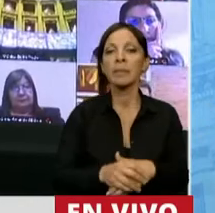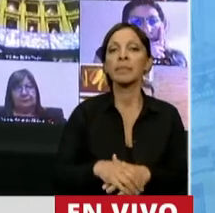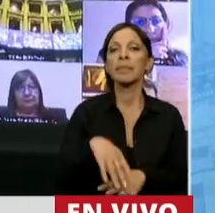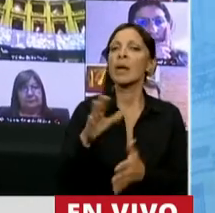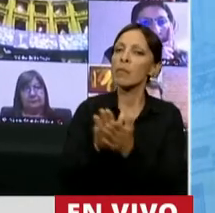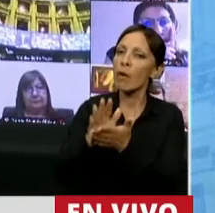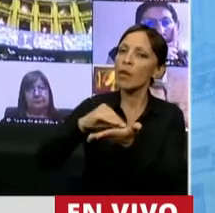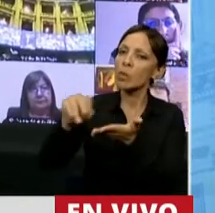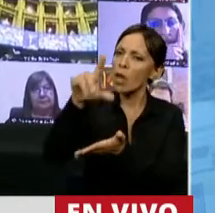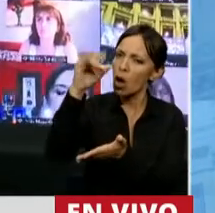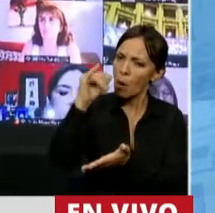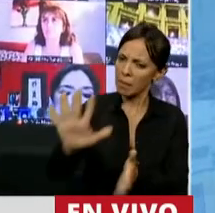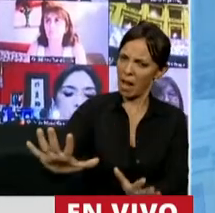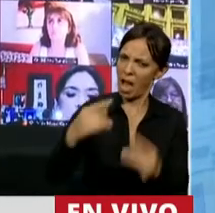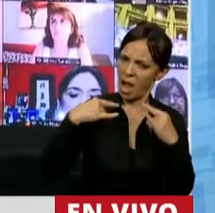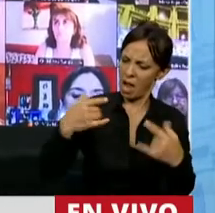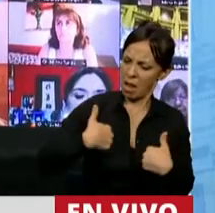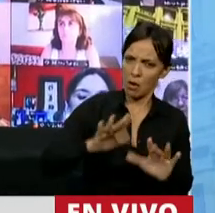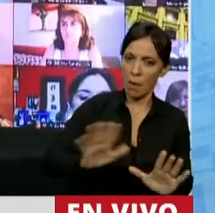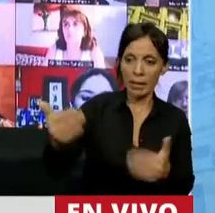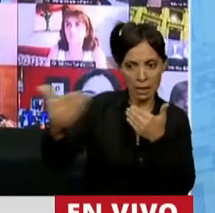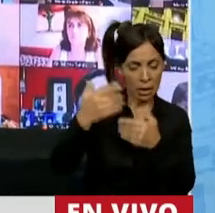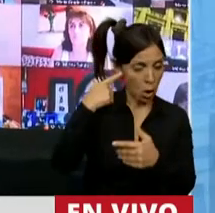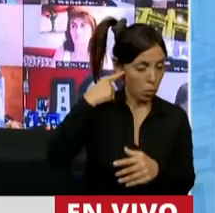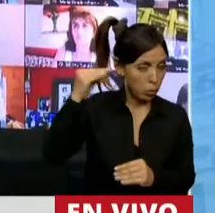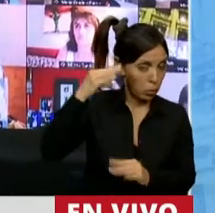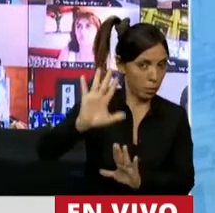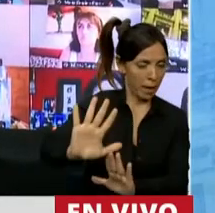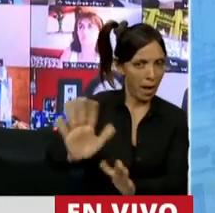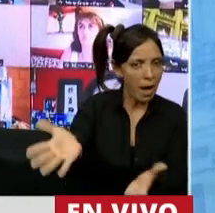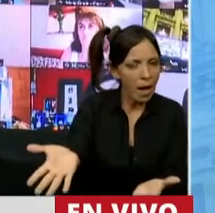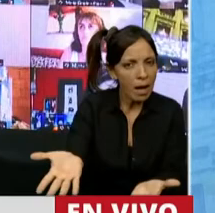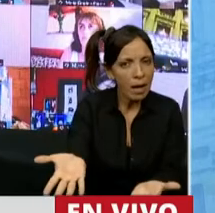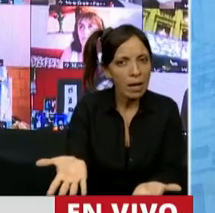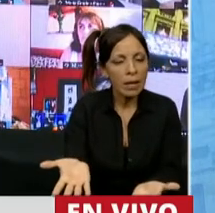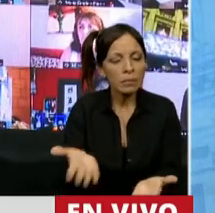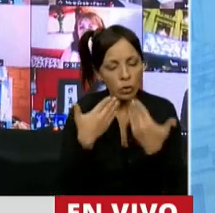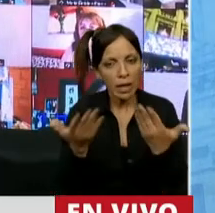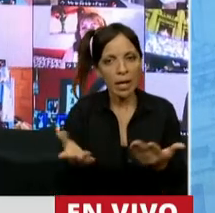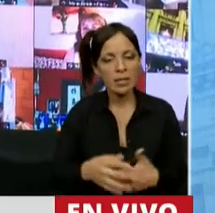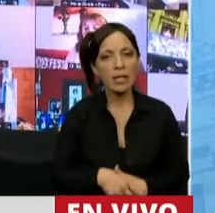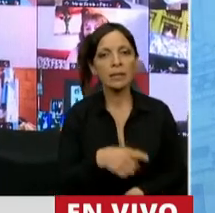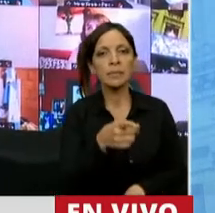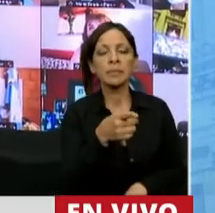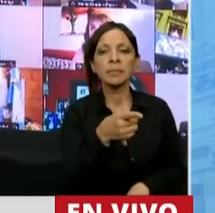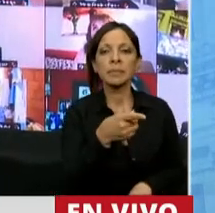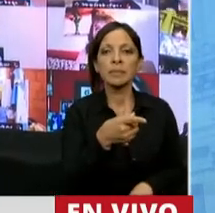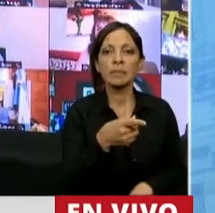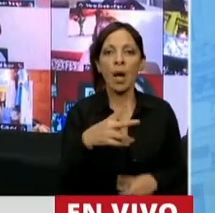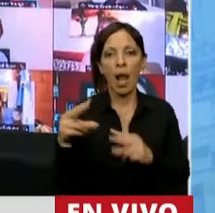Nosotros, diputado, ¿me puede dejar de gritar que lo tengo bastante cerca del oído? Muchas gracias. Nosotros le pedimos...